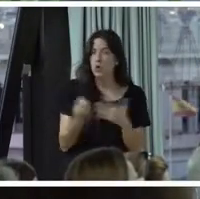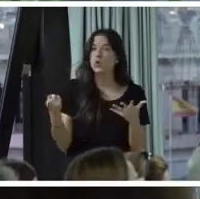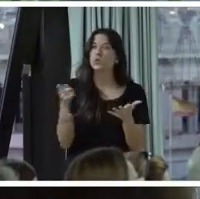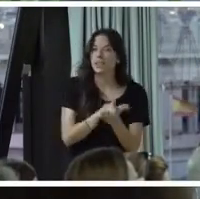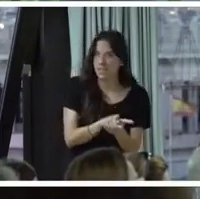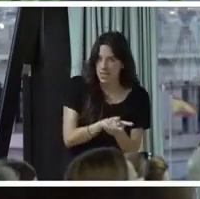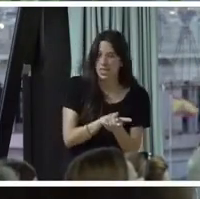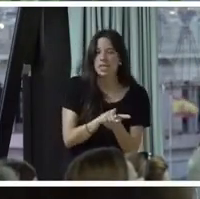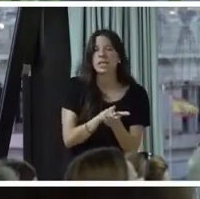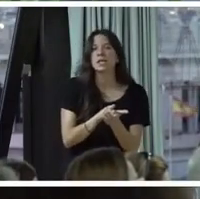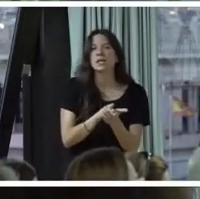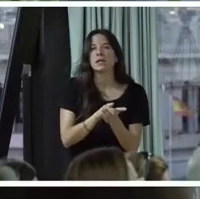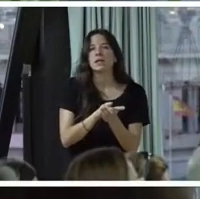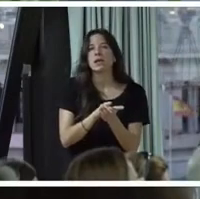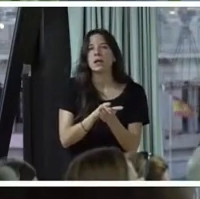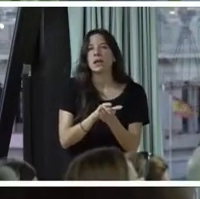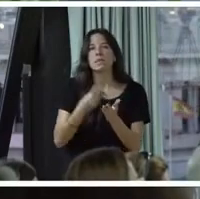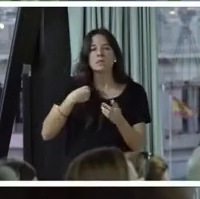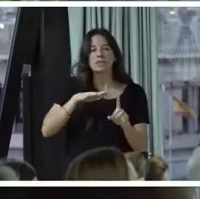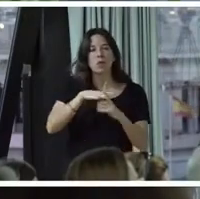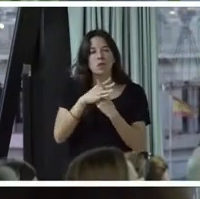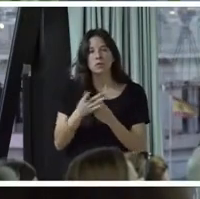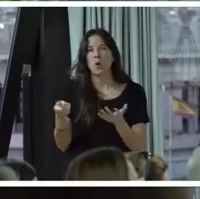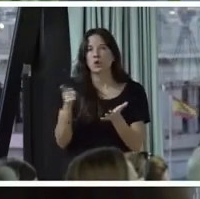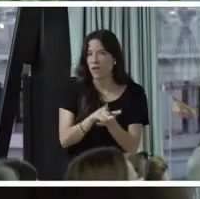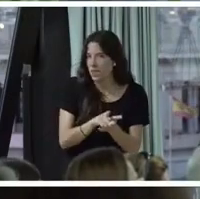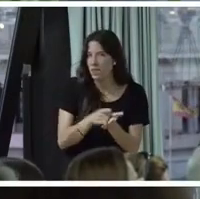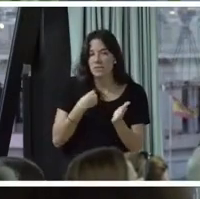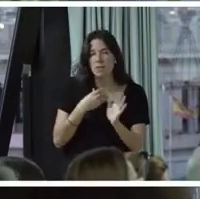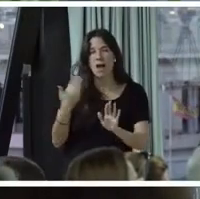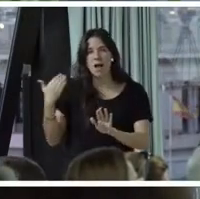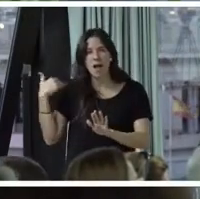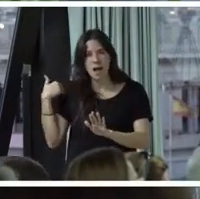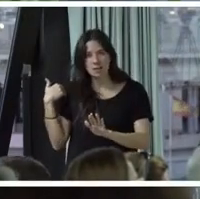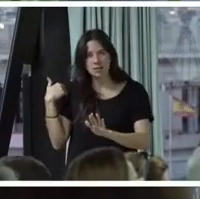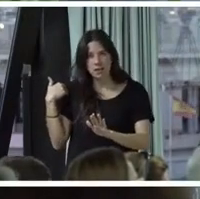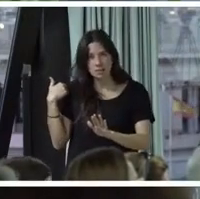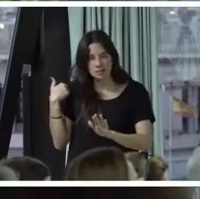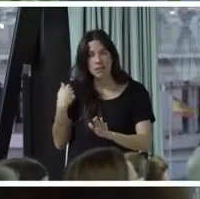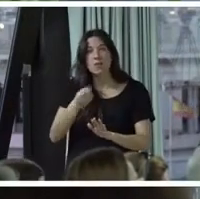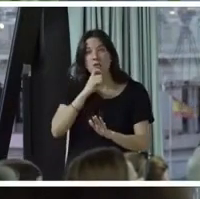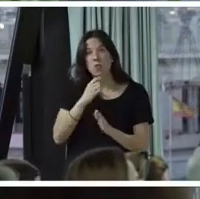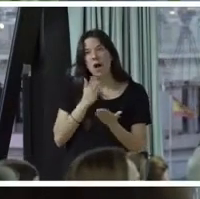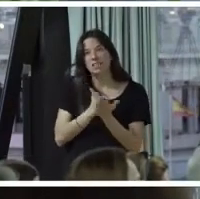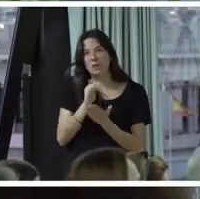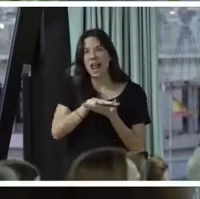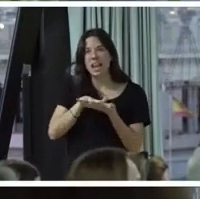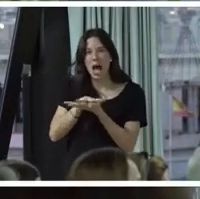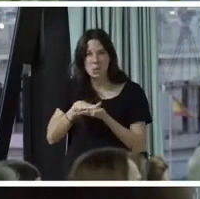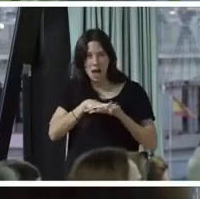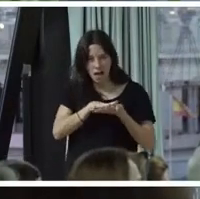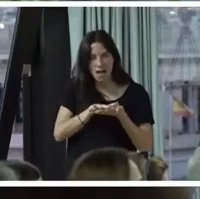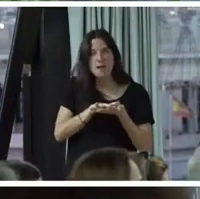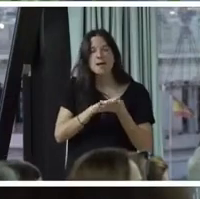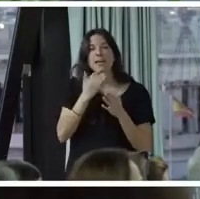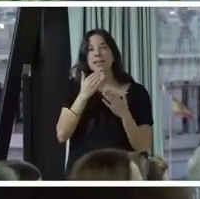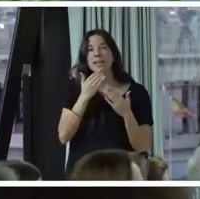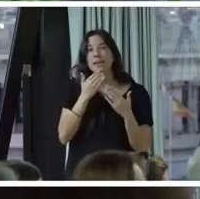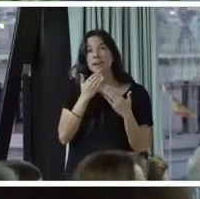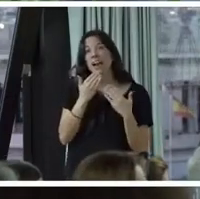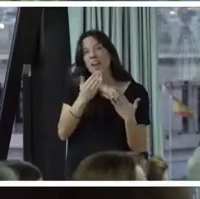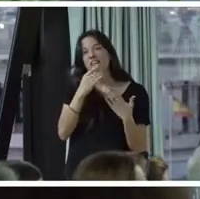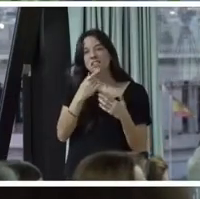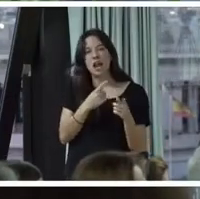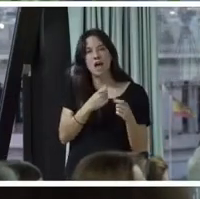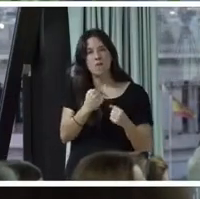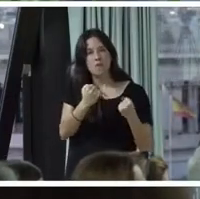vez repite eh la misma situación que vivimos a través de la anba y en la cual a través de la fuerza a través